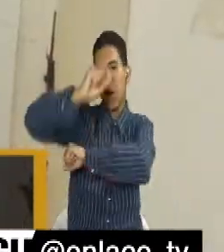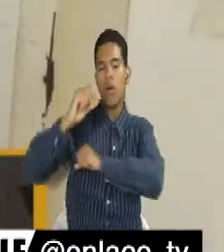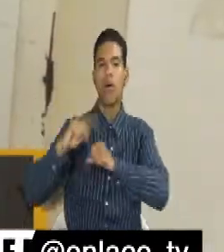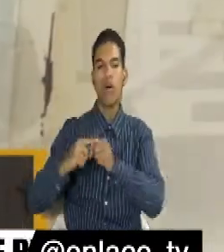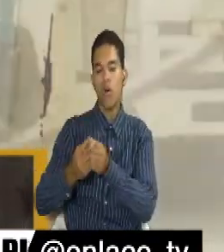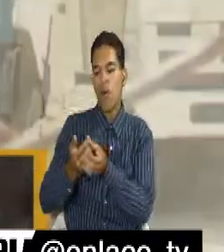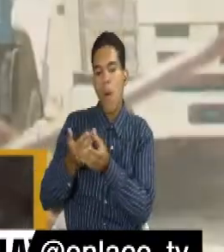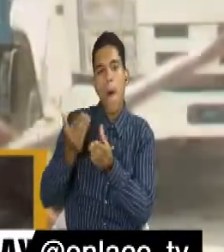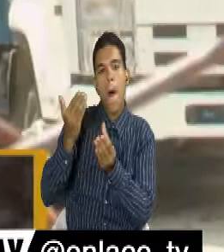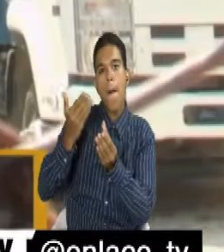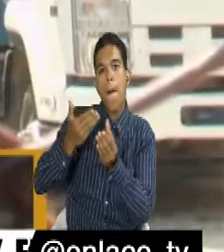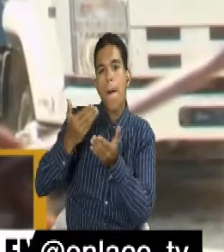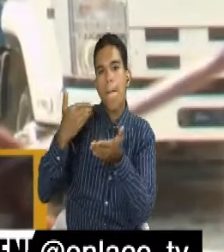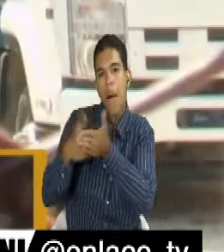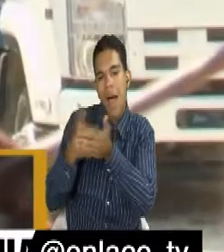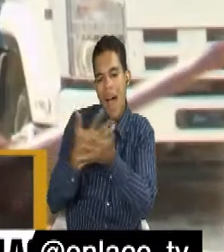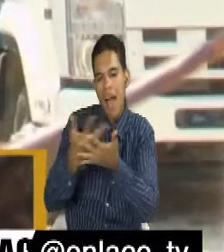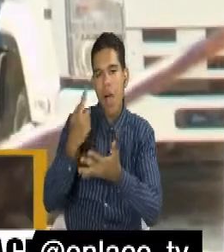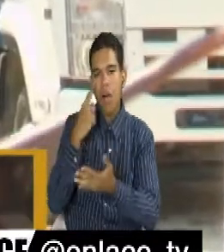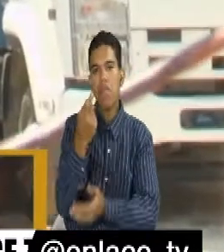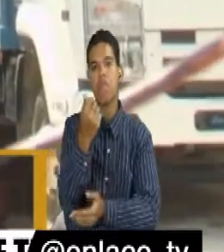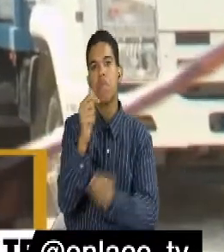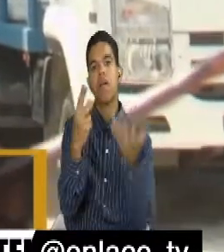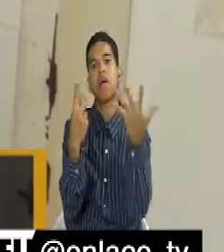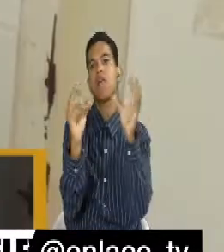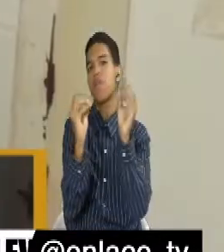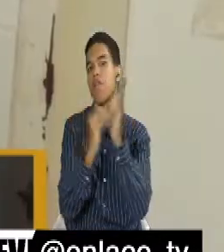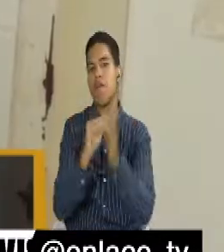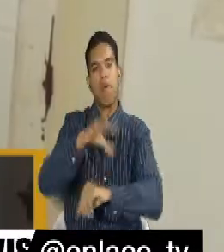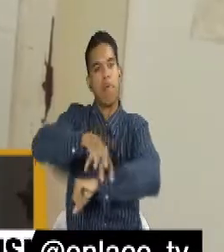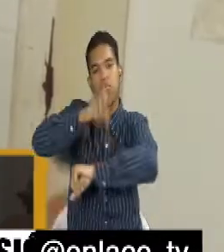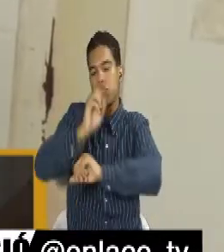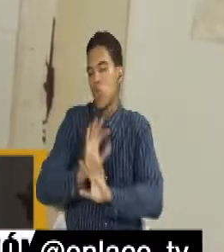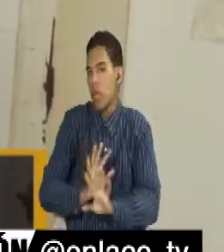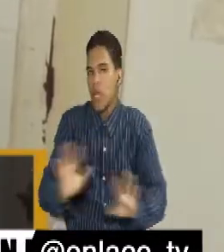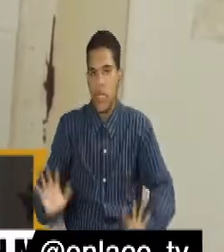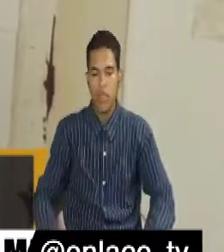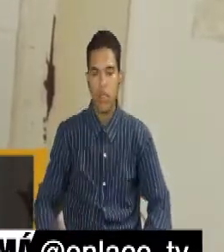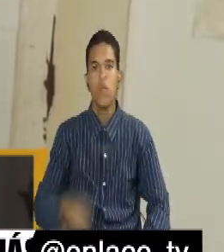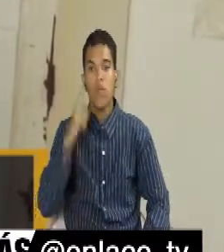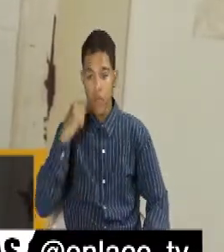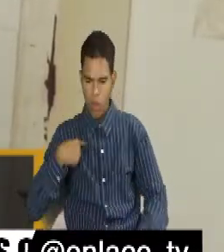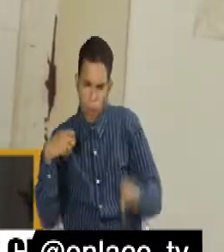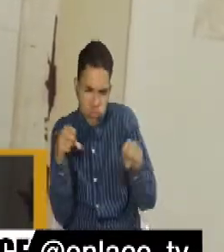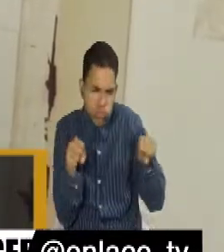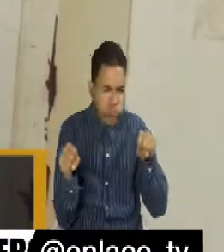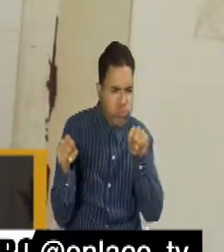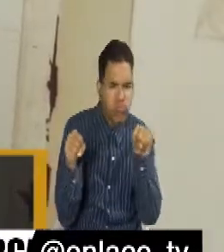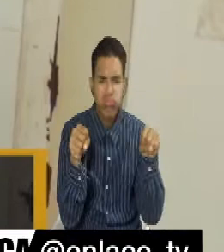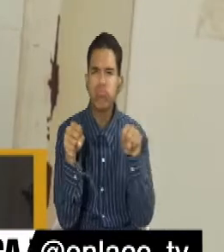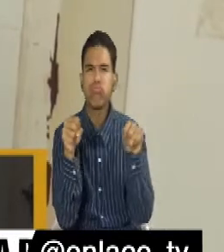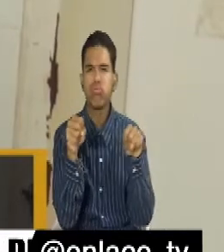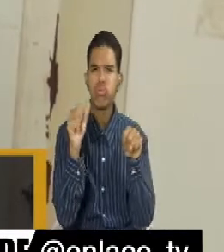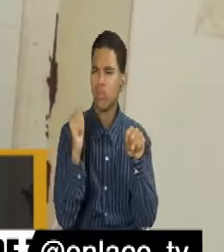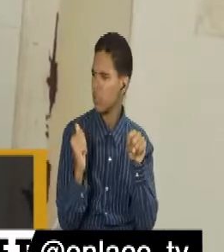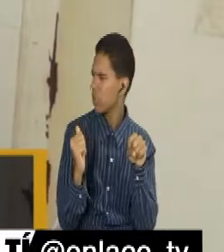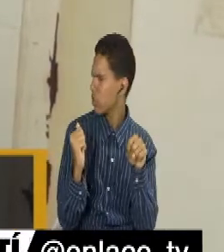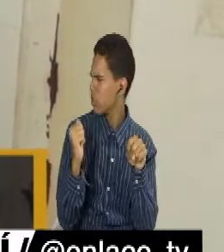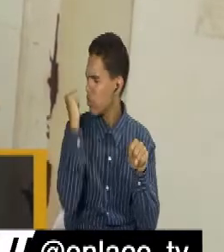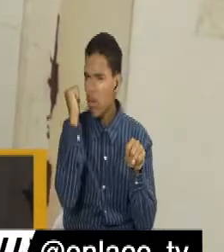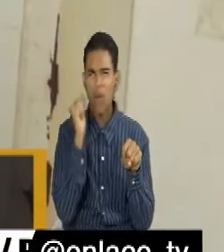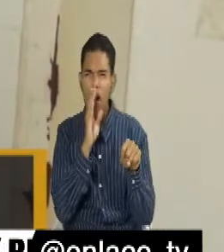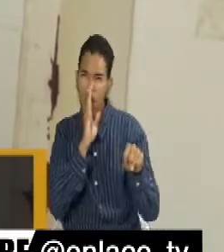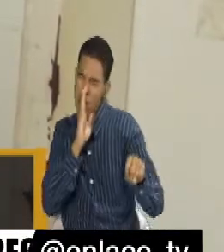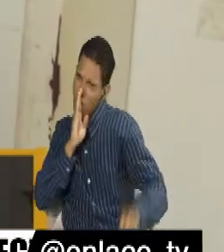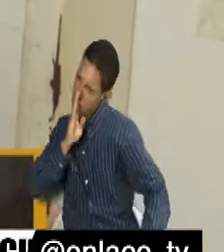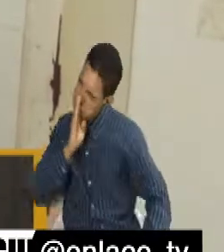llevaba 60.000 pesos solamente, nada más. Dice que él iba en la moto y que él vio que venía en una moto, venía muy embalada.